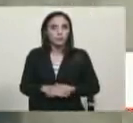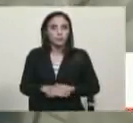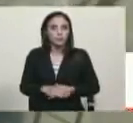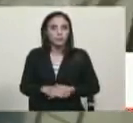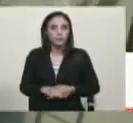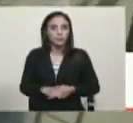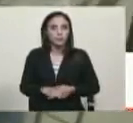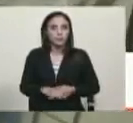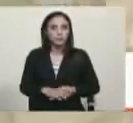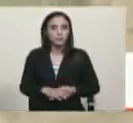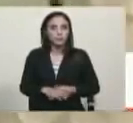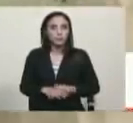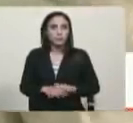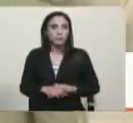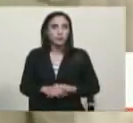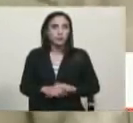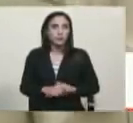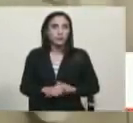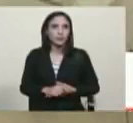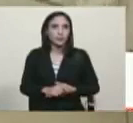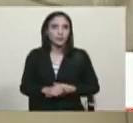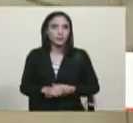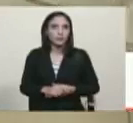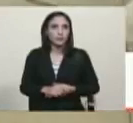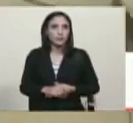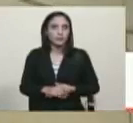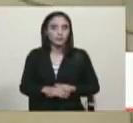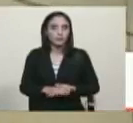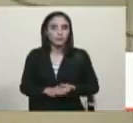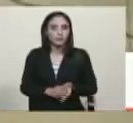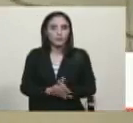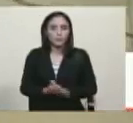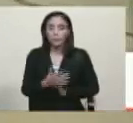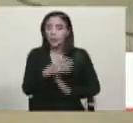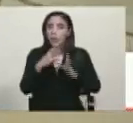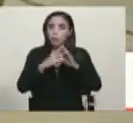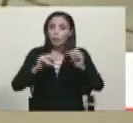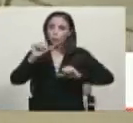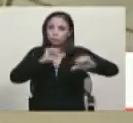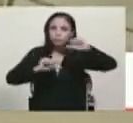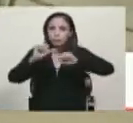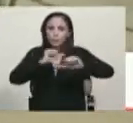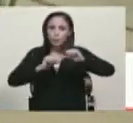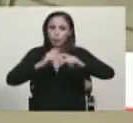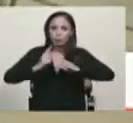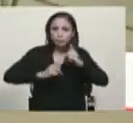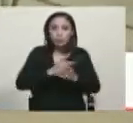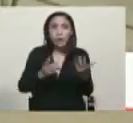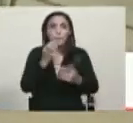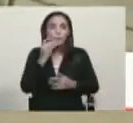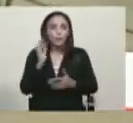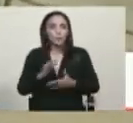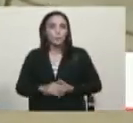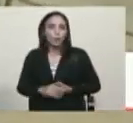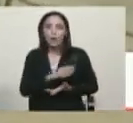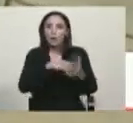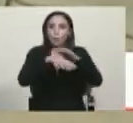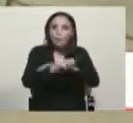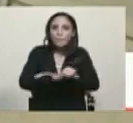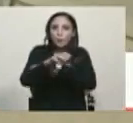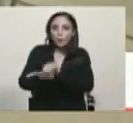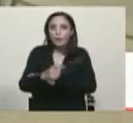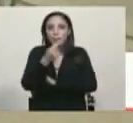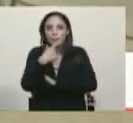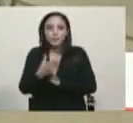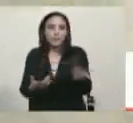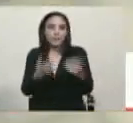todo nuestro apoyo para la inversión en moneda extranjera, en euros, en yuanes, en petro, lo que haga falta para